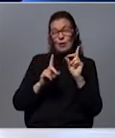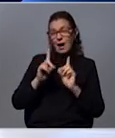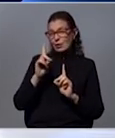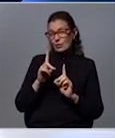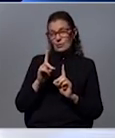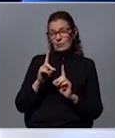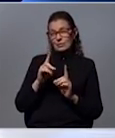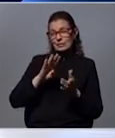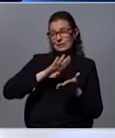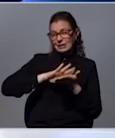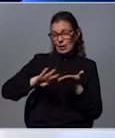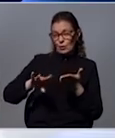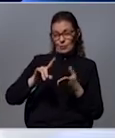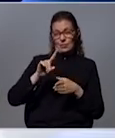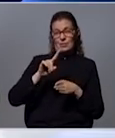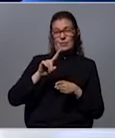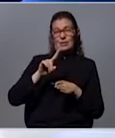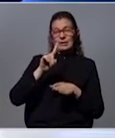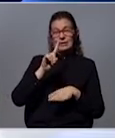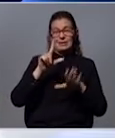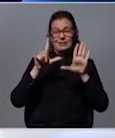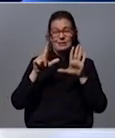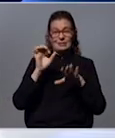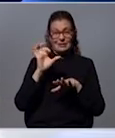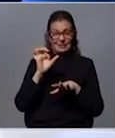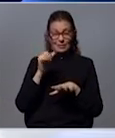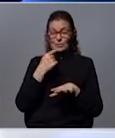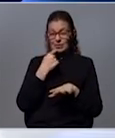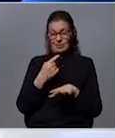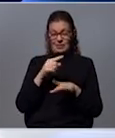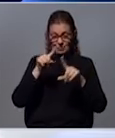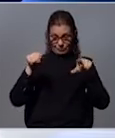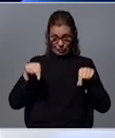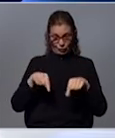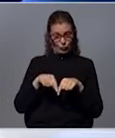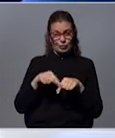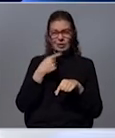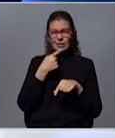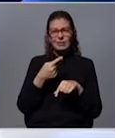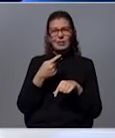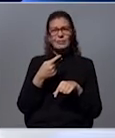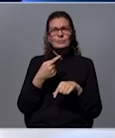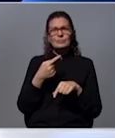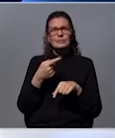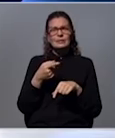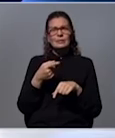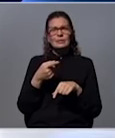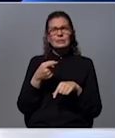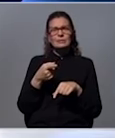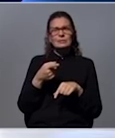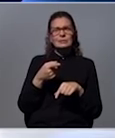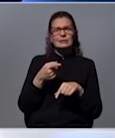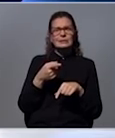sacó el 17 de septiembre sacó una resolución así fundándose en la